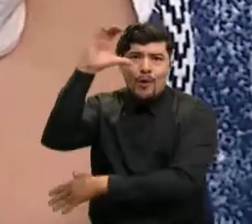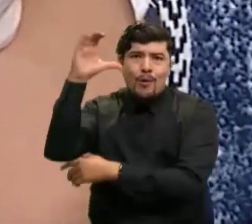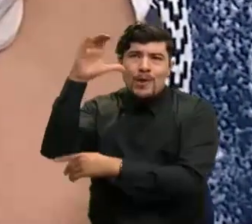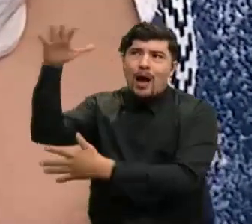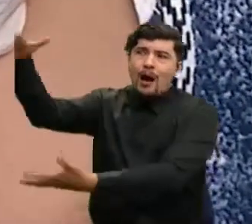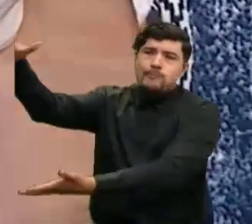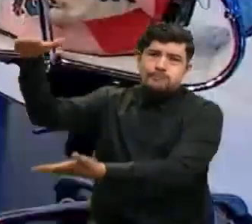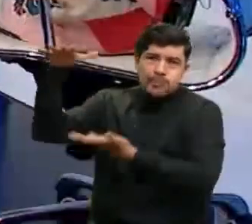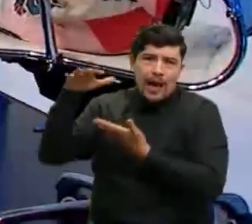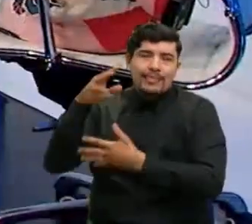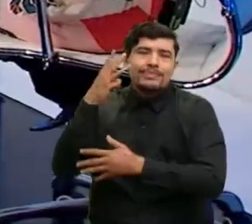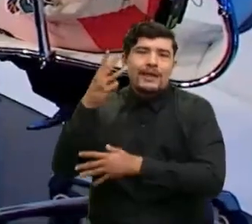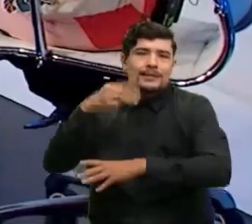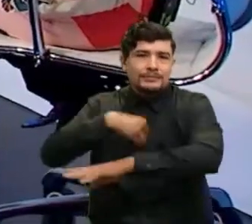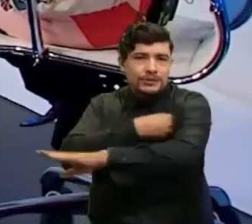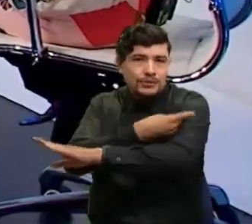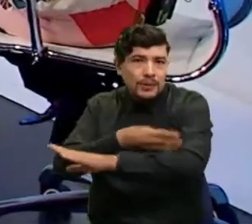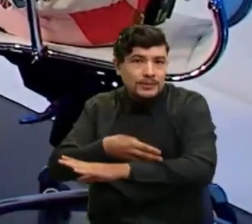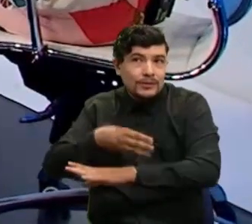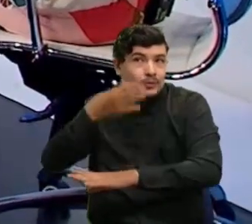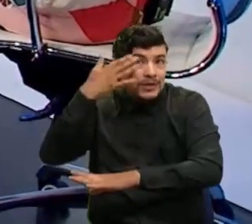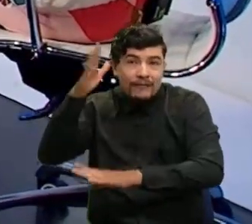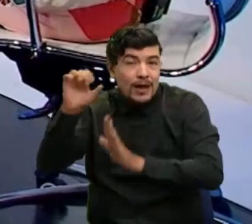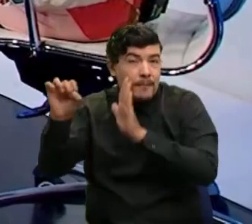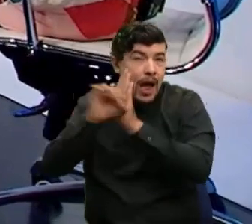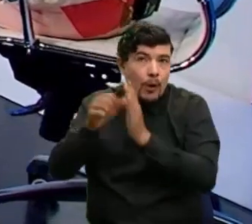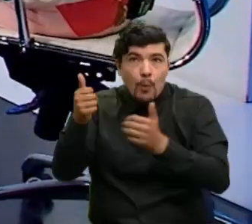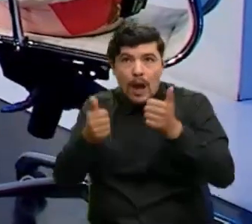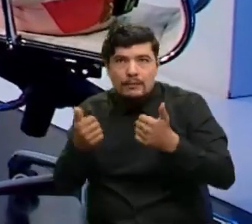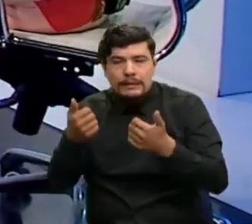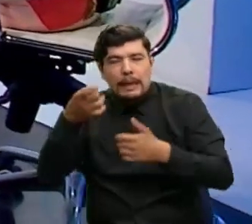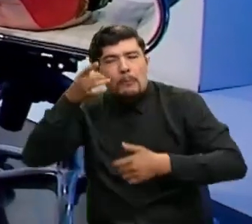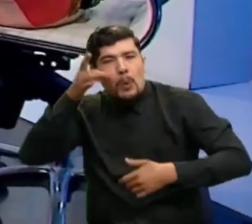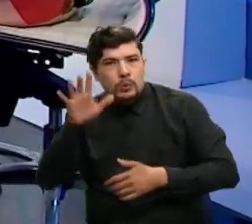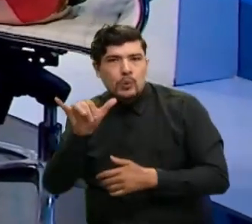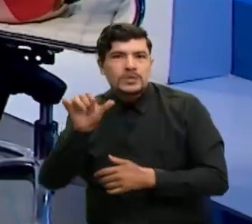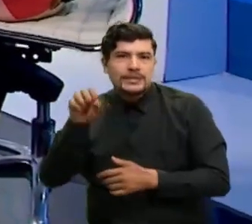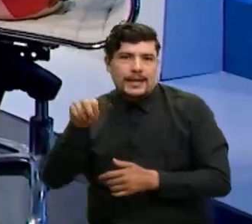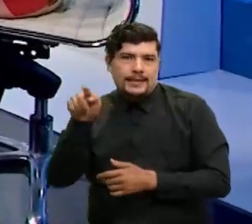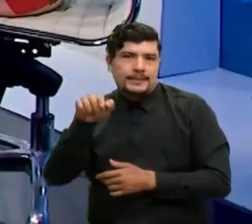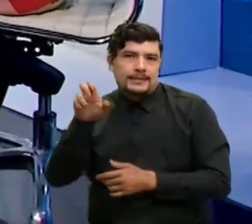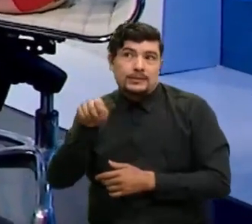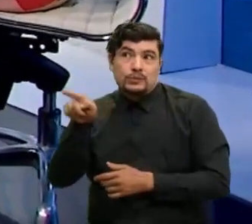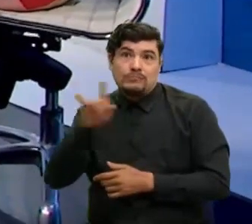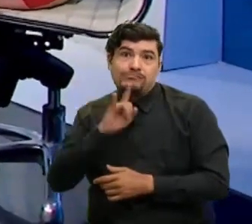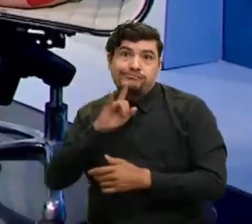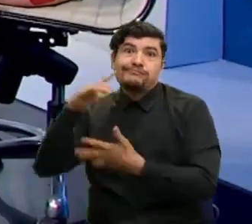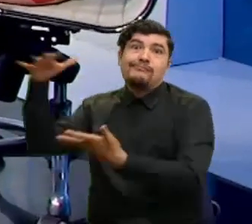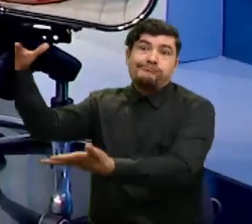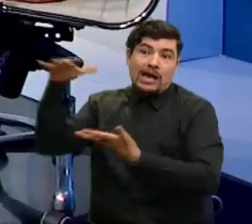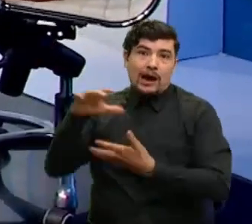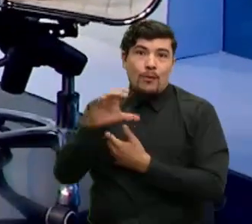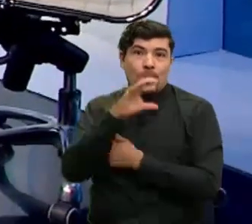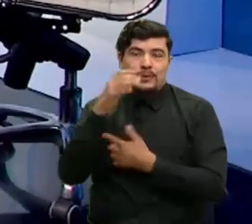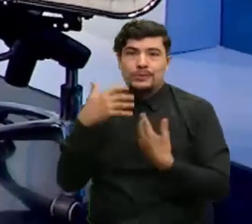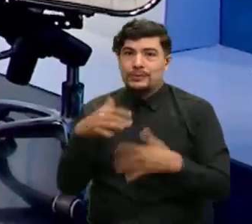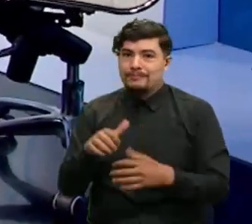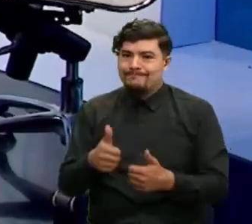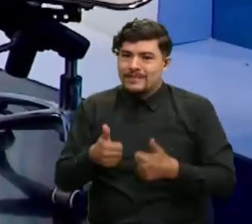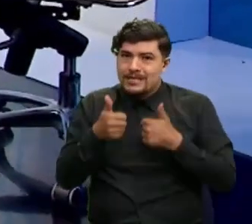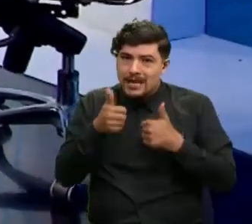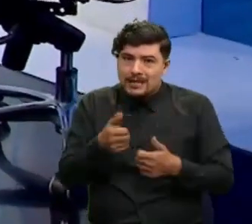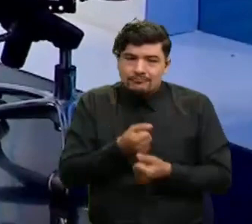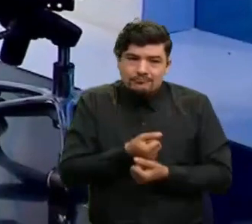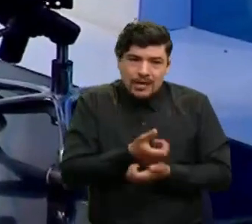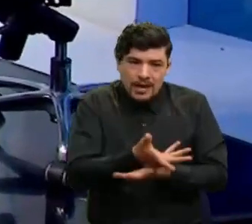pero puede ser Janssen. Es buenísima y es una dosis única. Espectacular nos ha ido en las cárceles con esa dosis única. Vamos